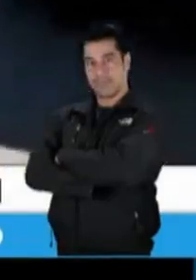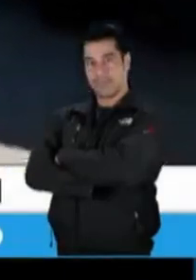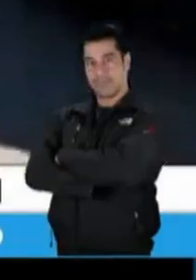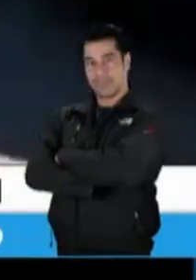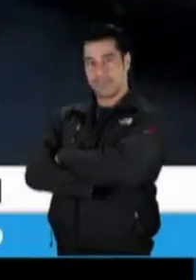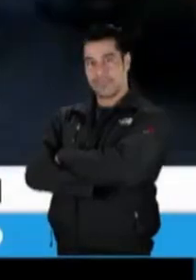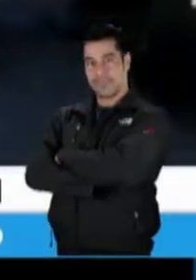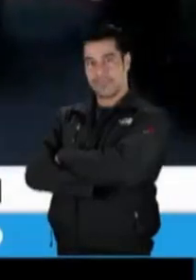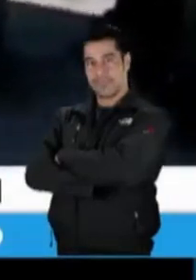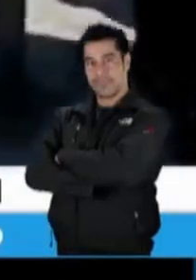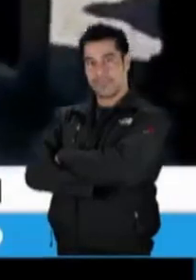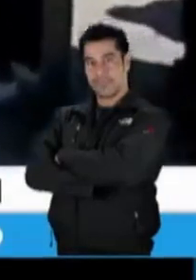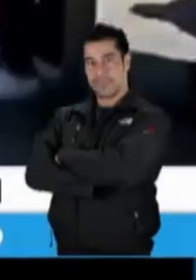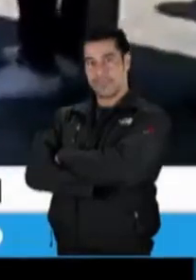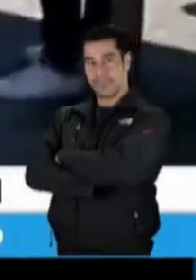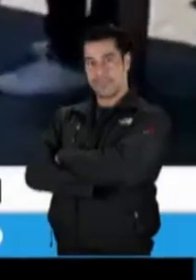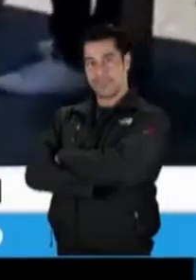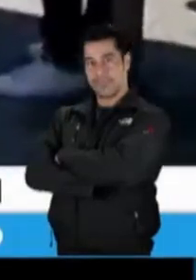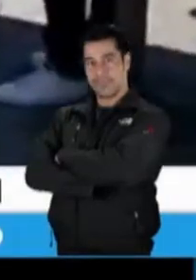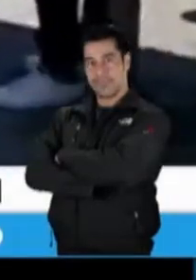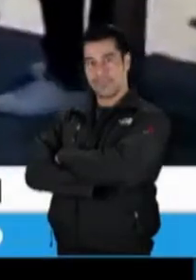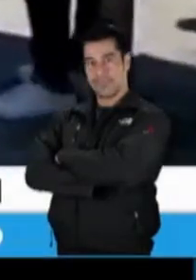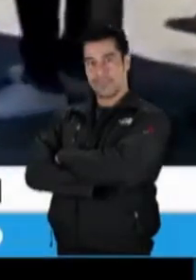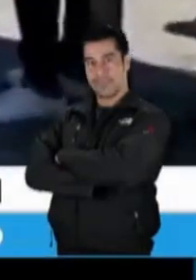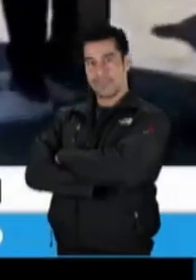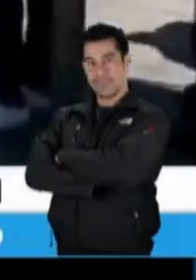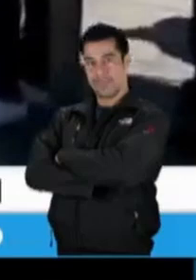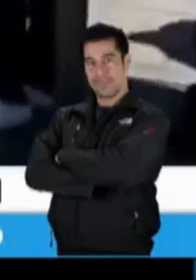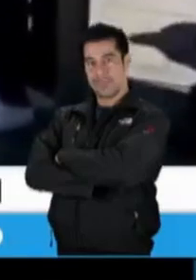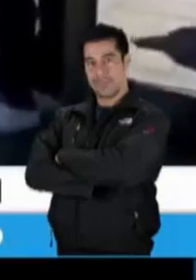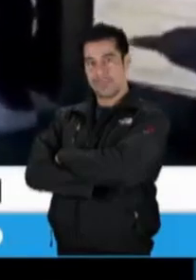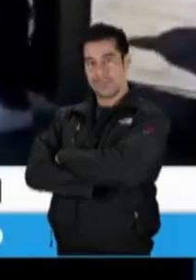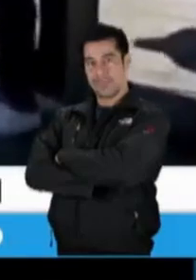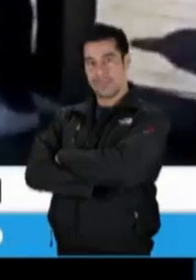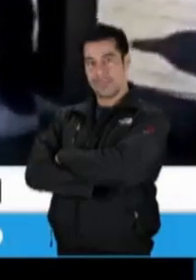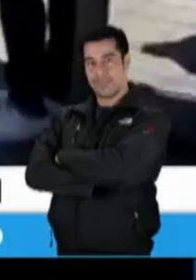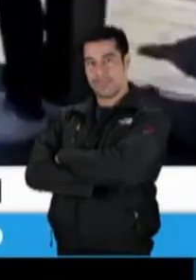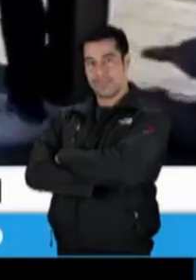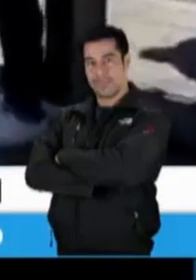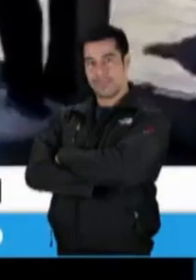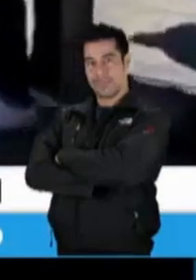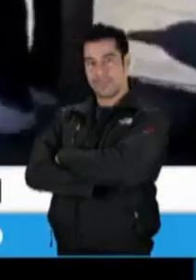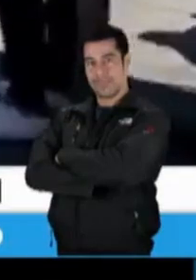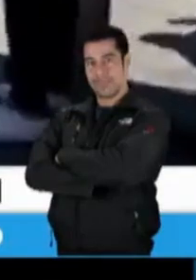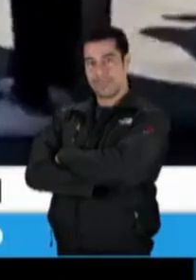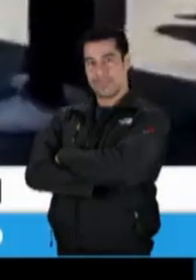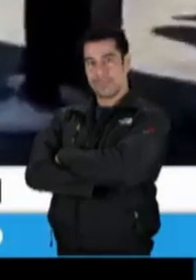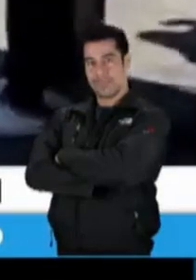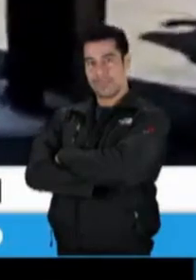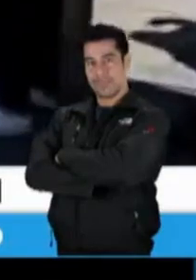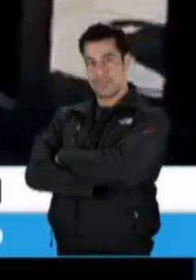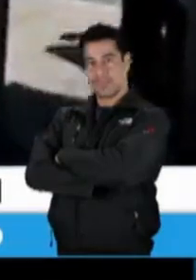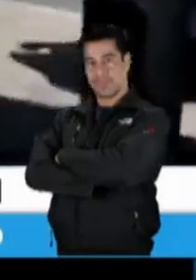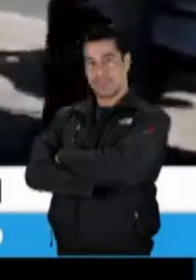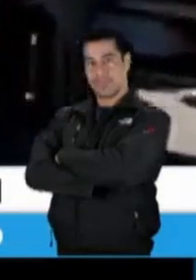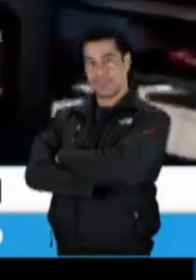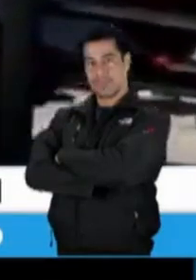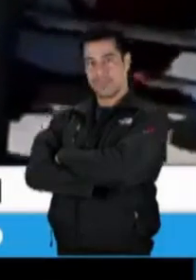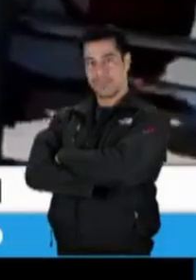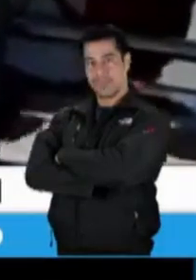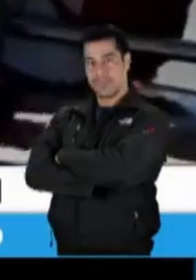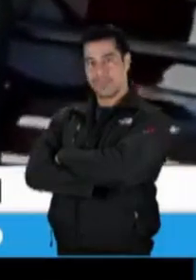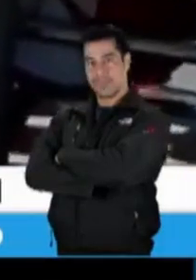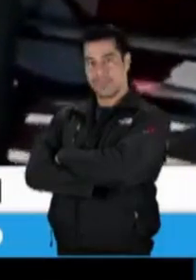Arica 4040, a pasos de la autopista central, también conocida como General Velázquez. Ahí fueron abatidas tres